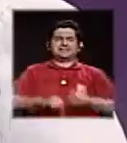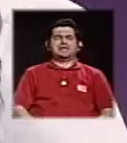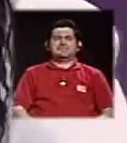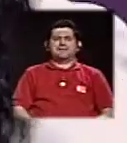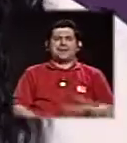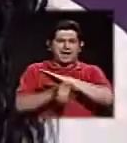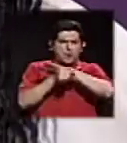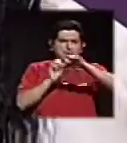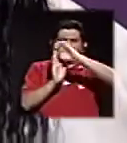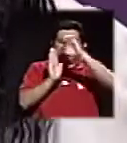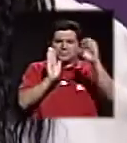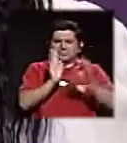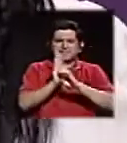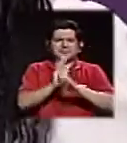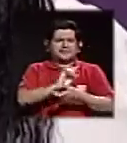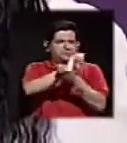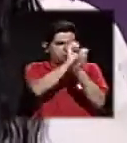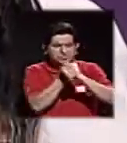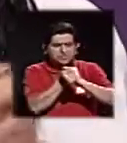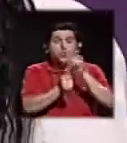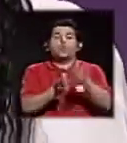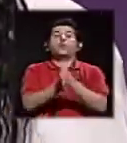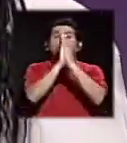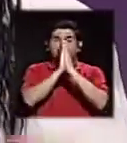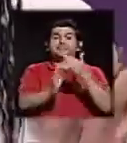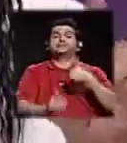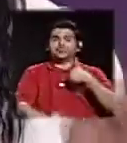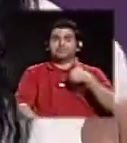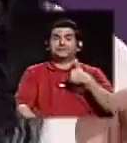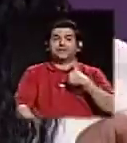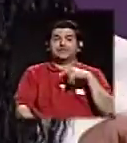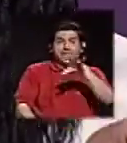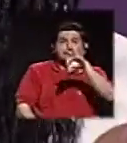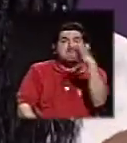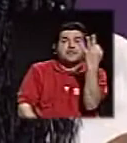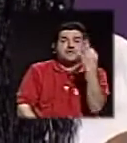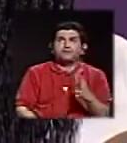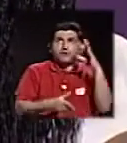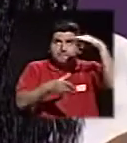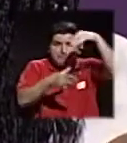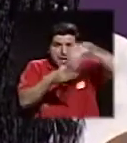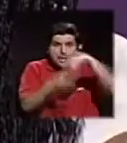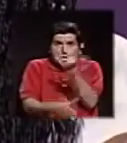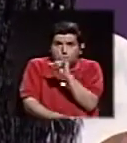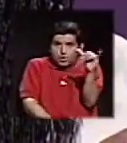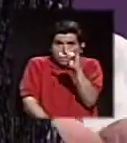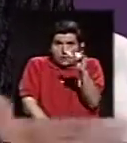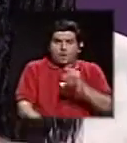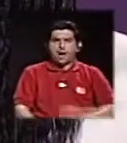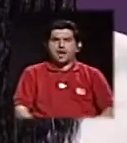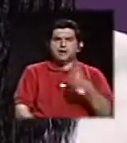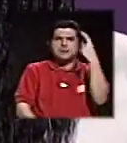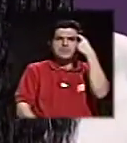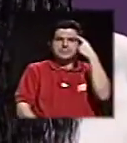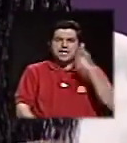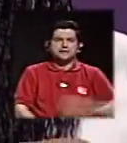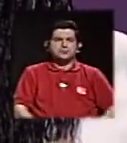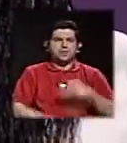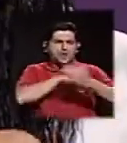reforma integral de los estatutos y hay una moción precisamente para lograr incorporarlo también este a nivel